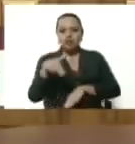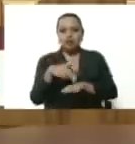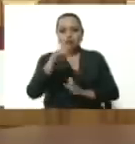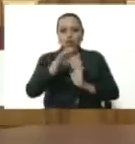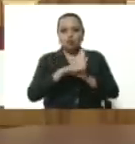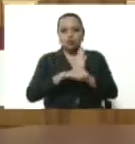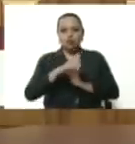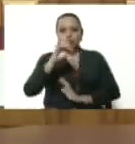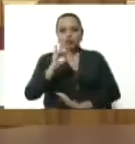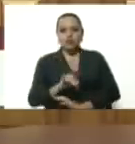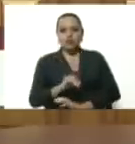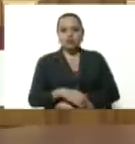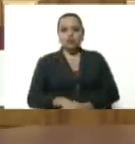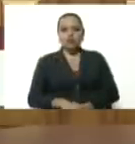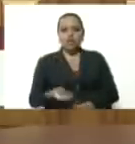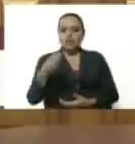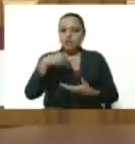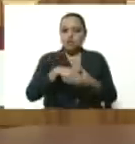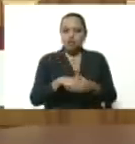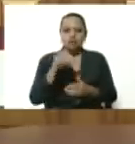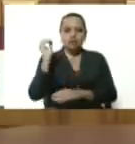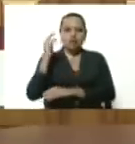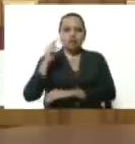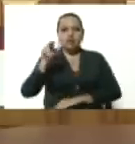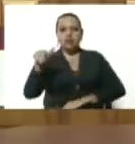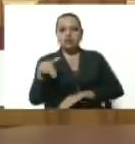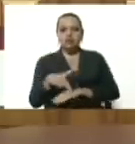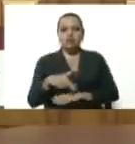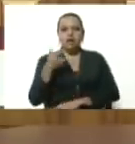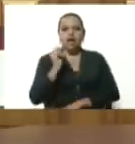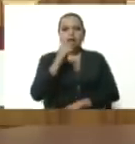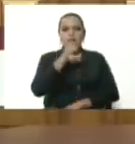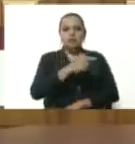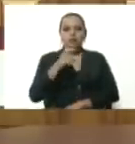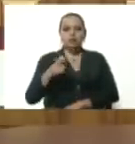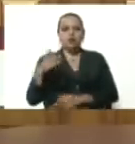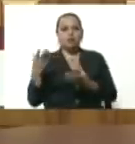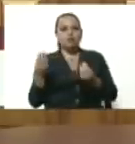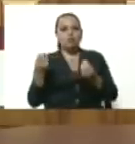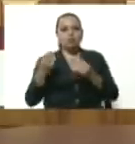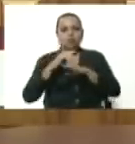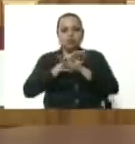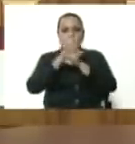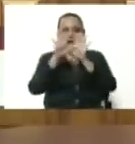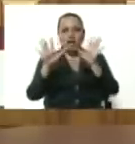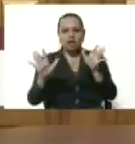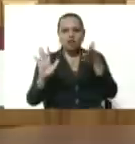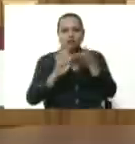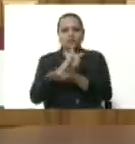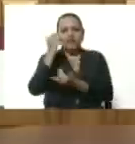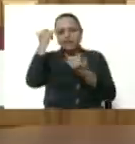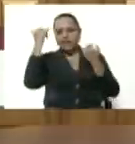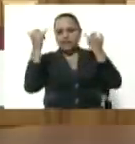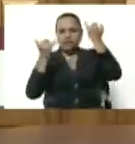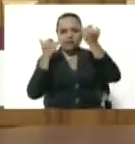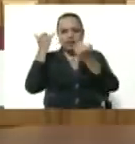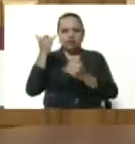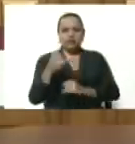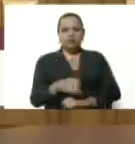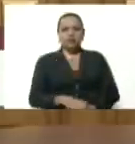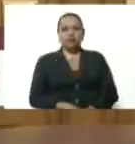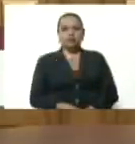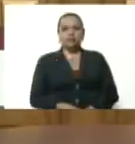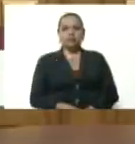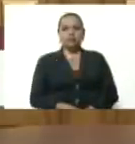tenemos en el seno de la Asamblea personas muy esclarecidas en la idea. Eal